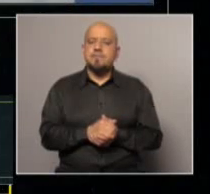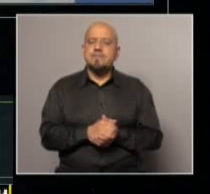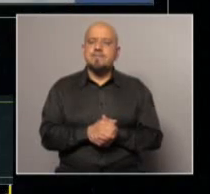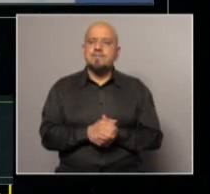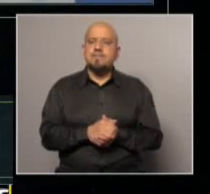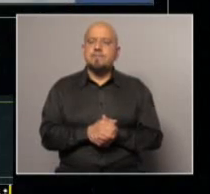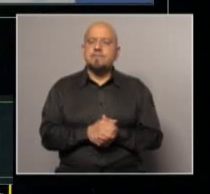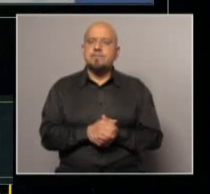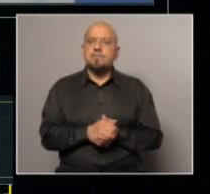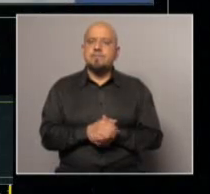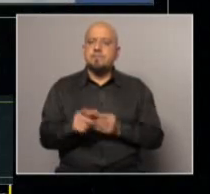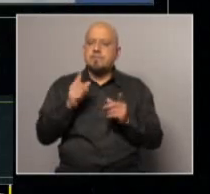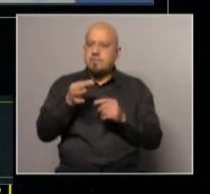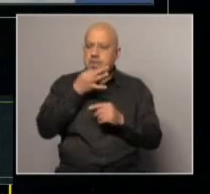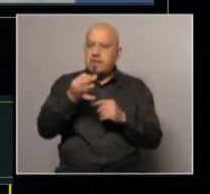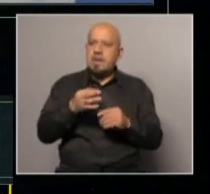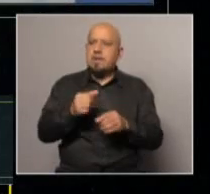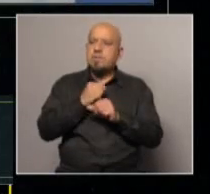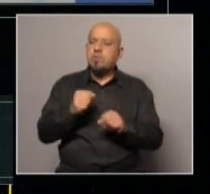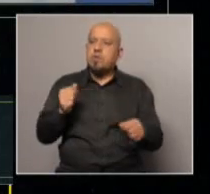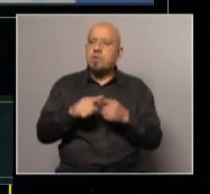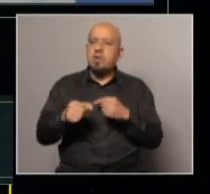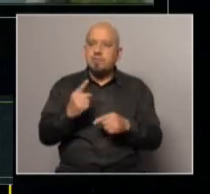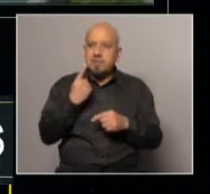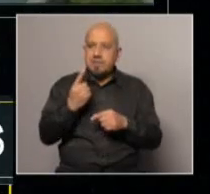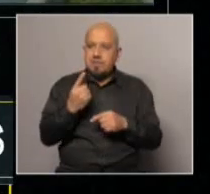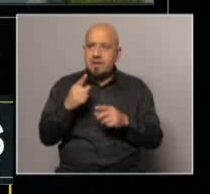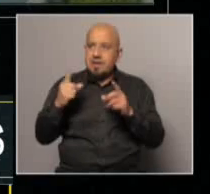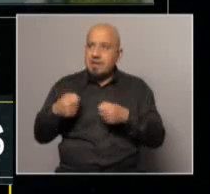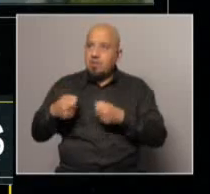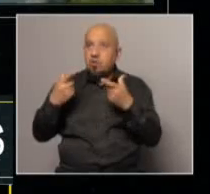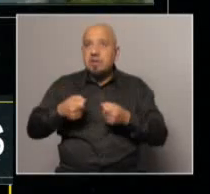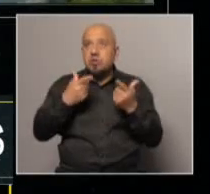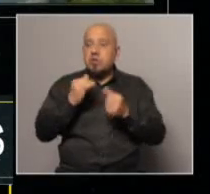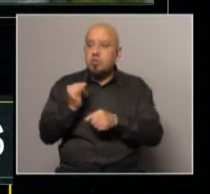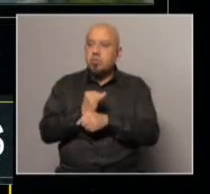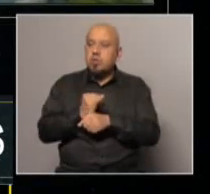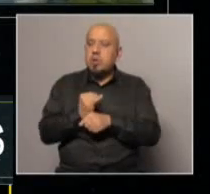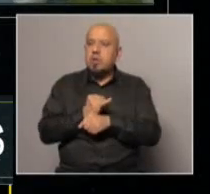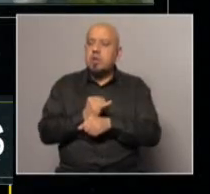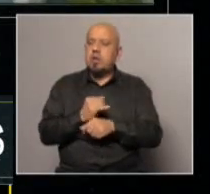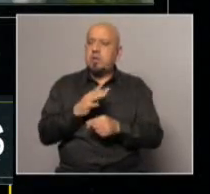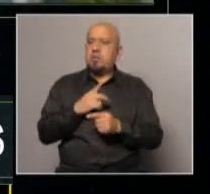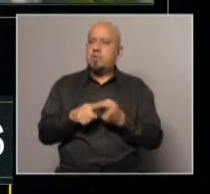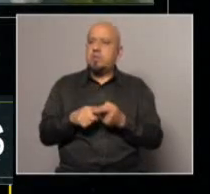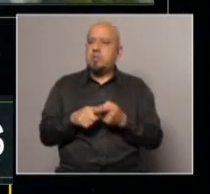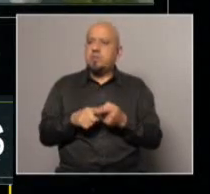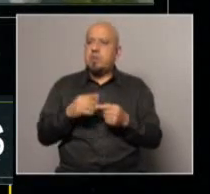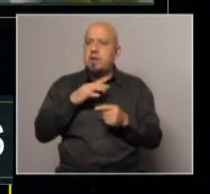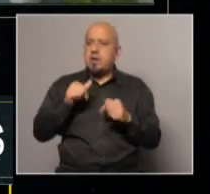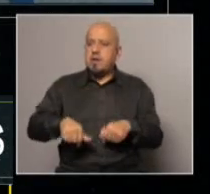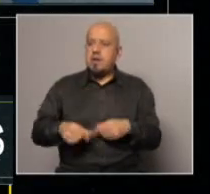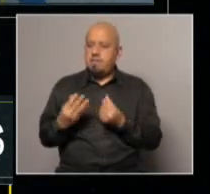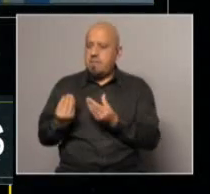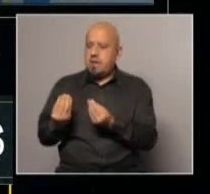Pregunte. No, porque dijiste que se podía convertir en el principal rubro de exportación agroindustrial. Hay plantaciones en